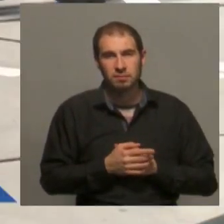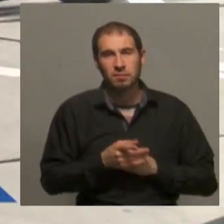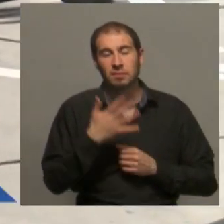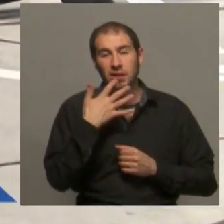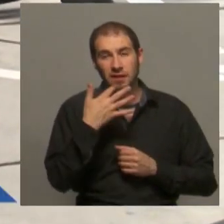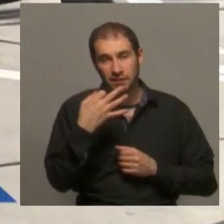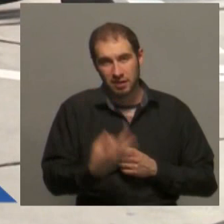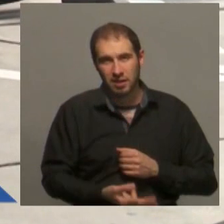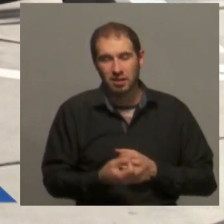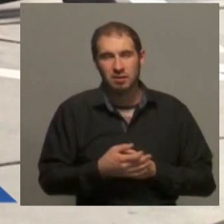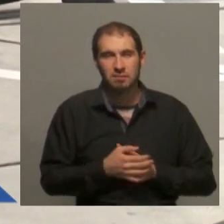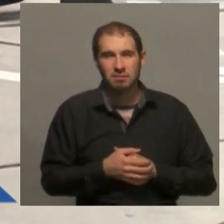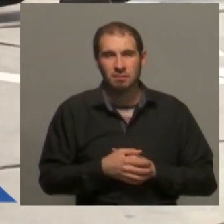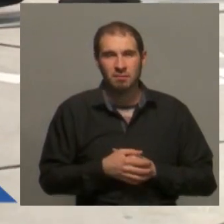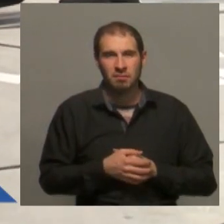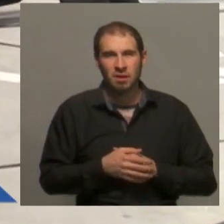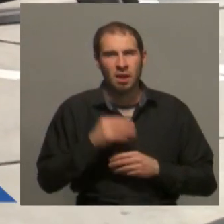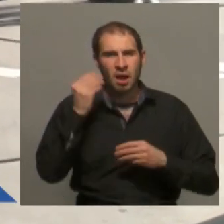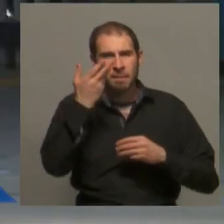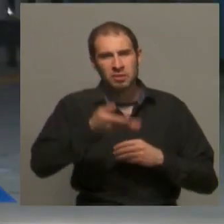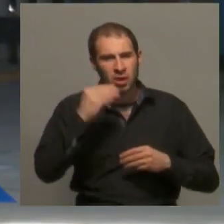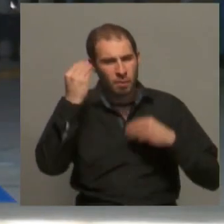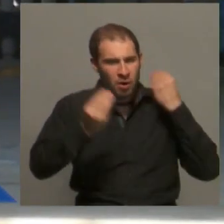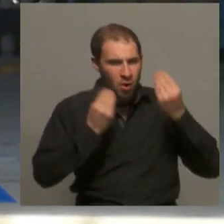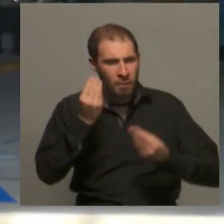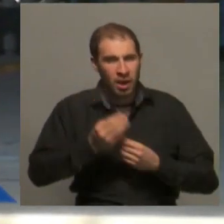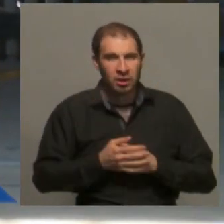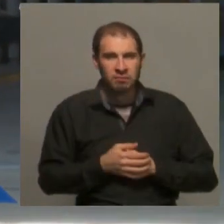realmente le preocupan mucho a la población